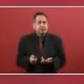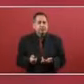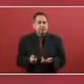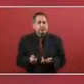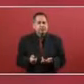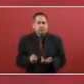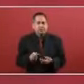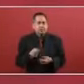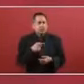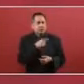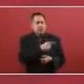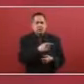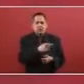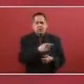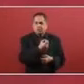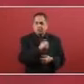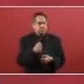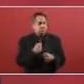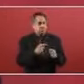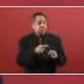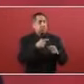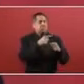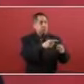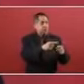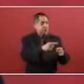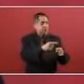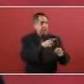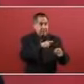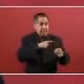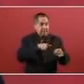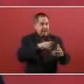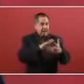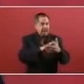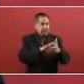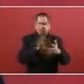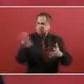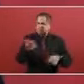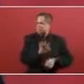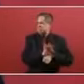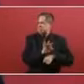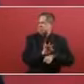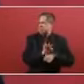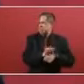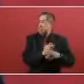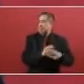que evitan que vayan a la cárcel los que deberían de ir a la cárcel.